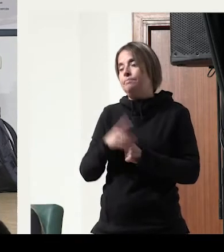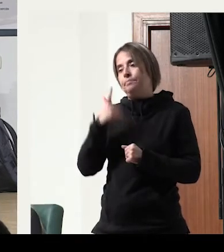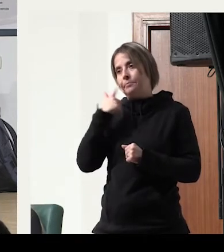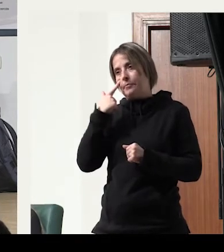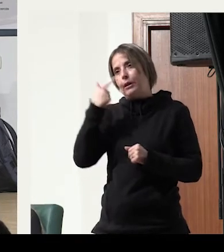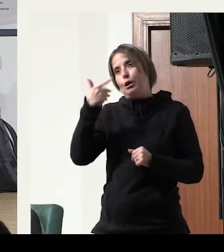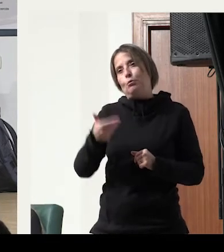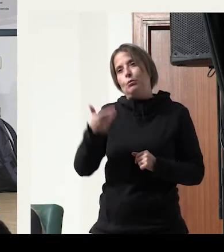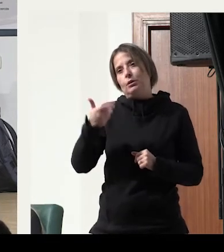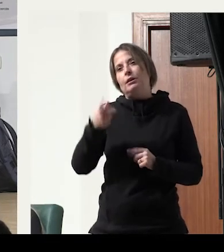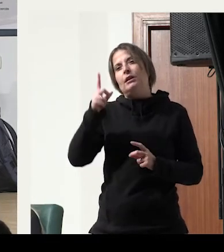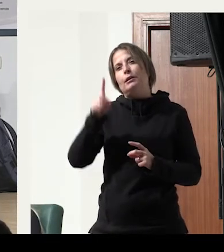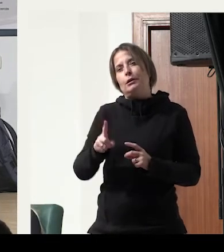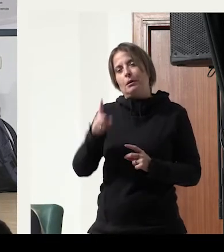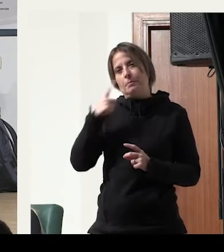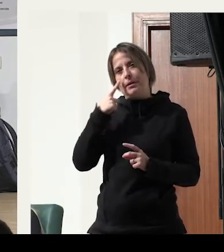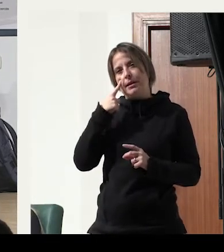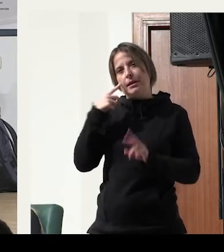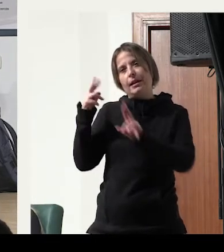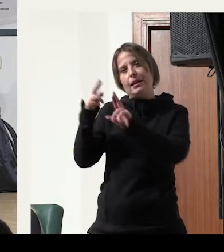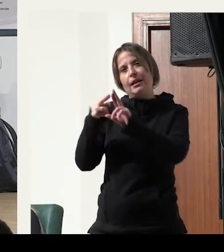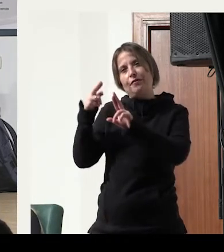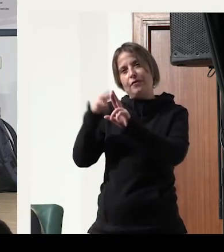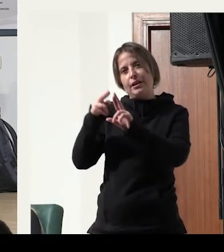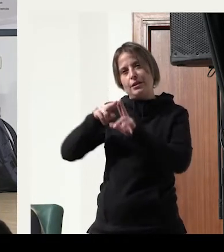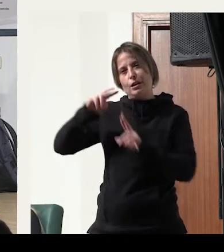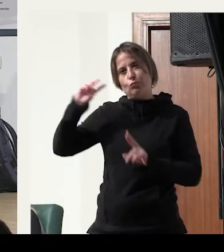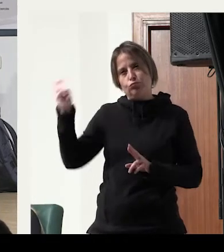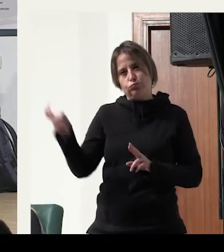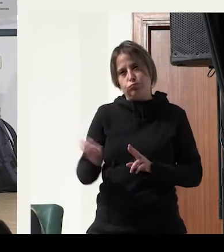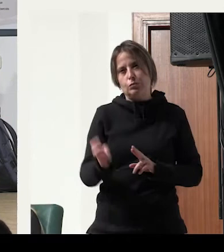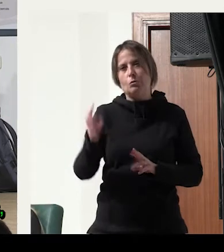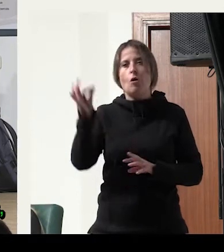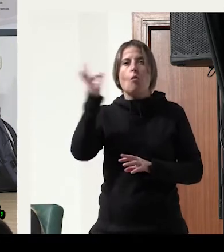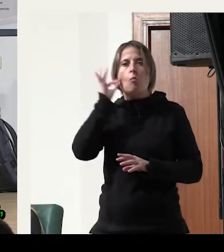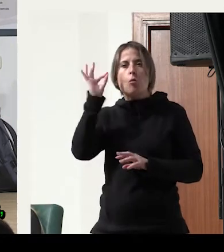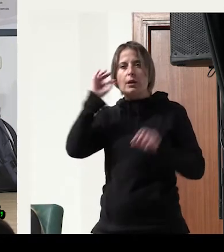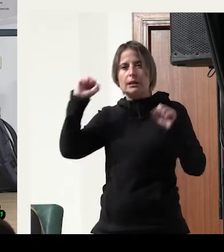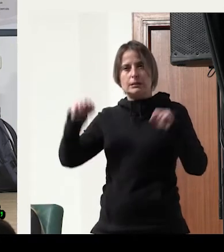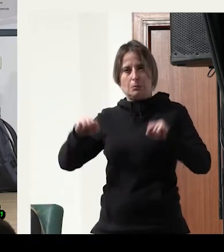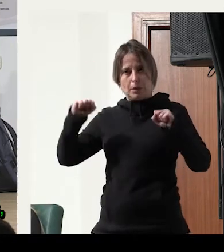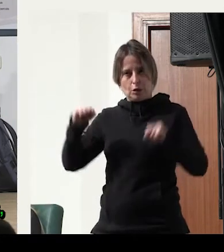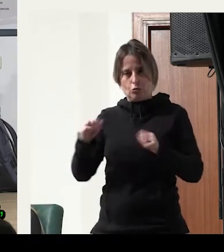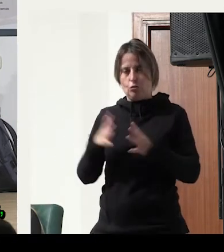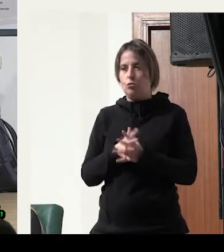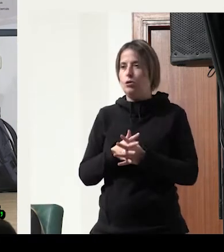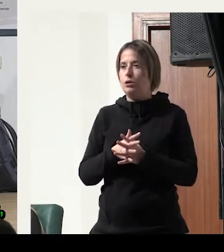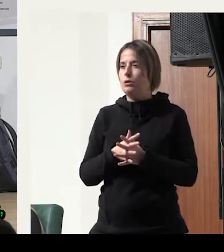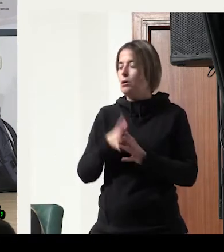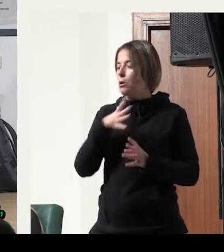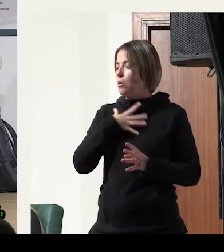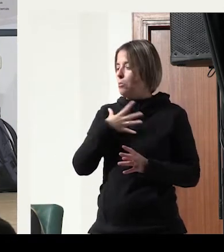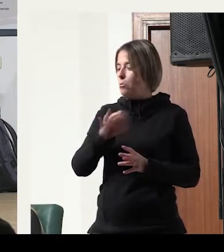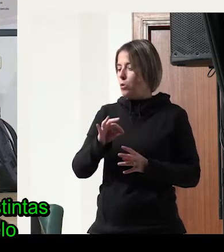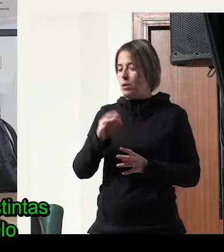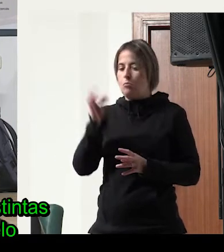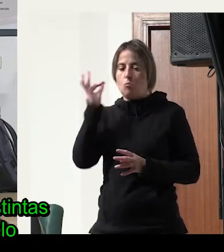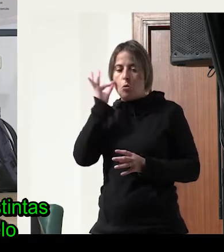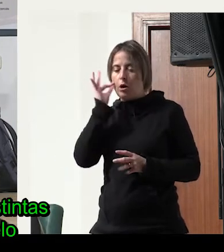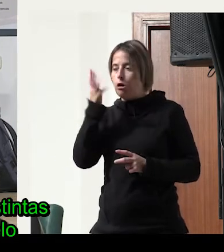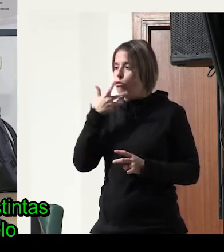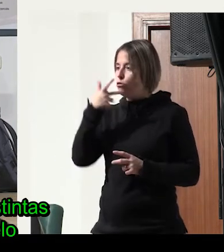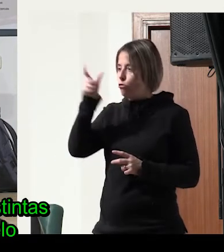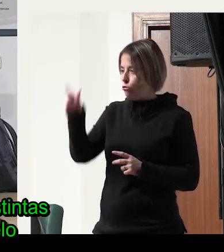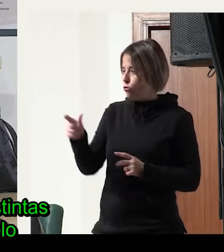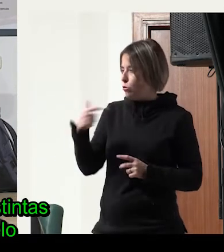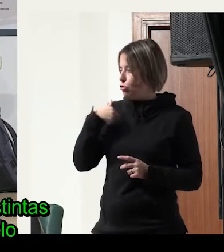creo que es muy importante tener referencias múltiples de mujeres mayores, que pueden ser personales, mujeres que conocemos, yo conozco